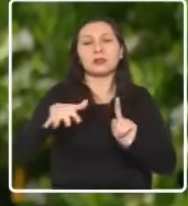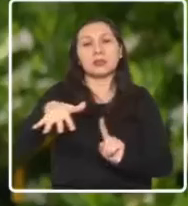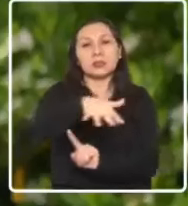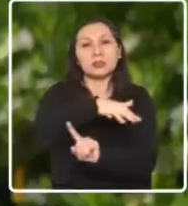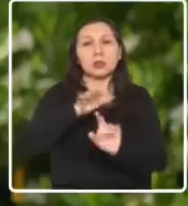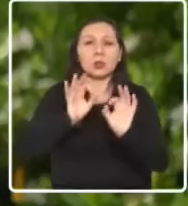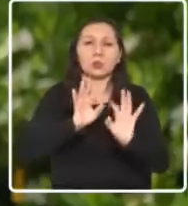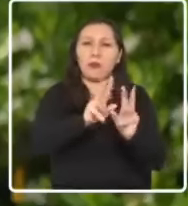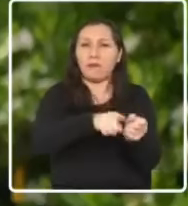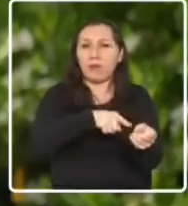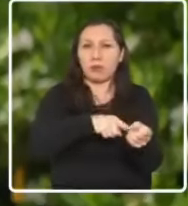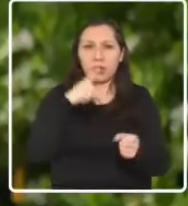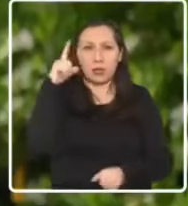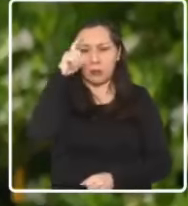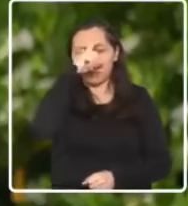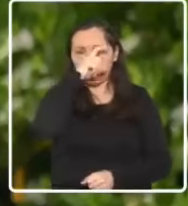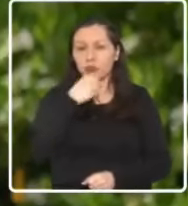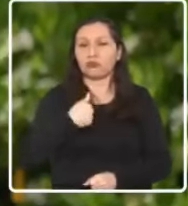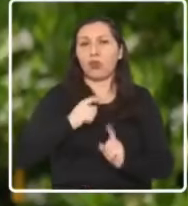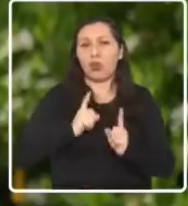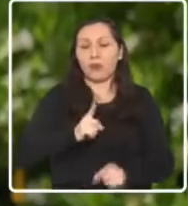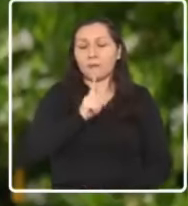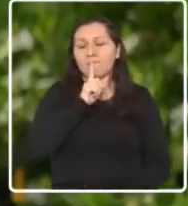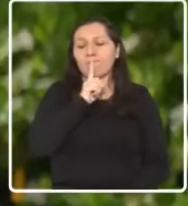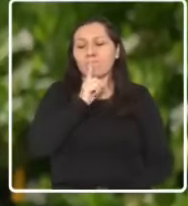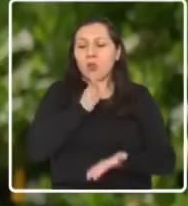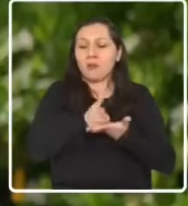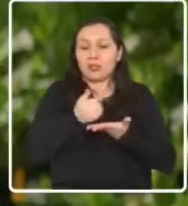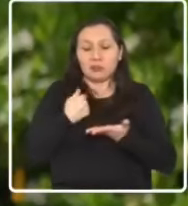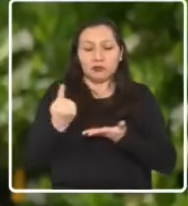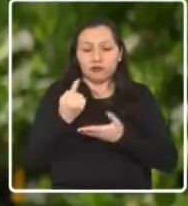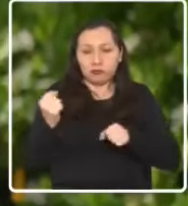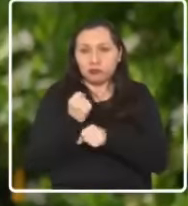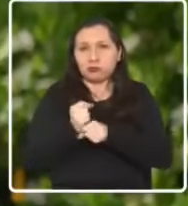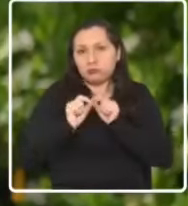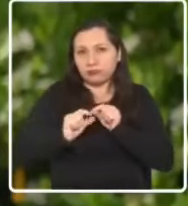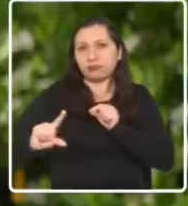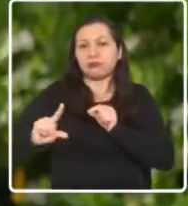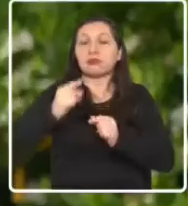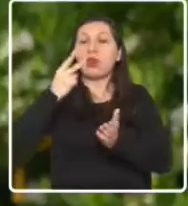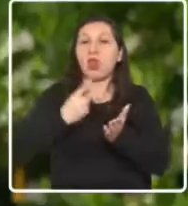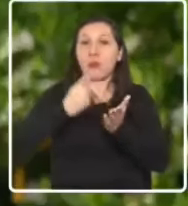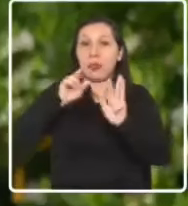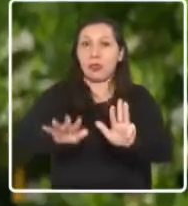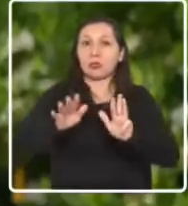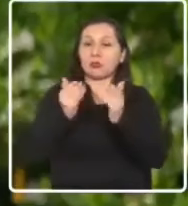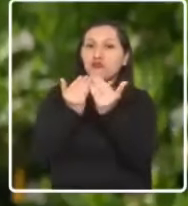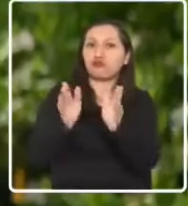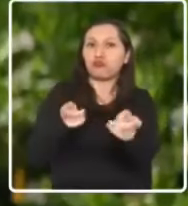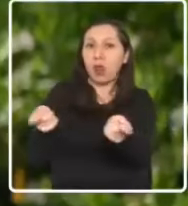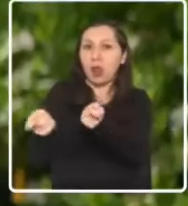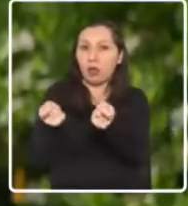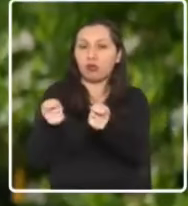situación familiar muy compleja, tuve que obligadamente decidirme a emprender y ya para el año 2019 abrí mi